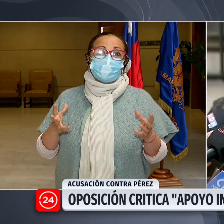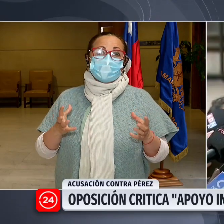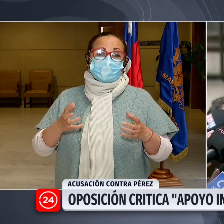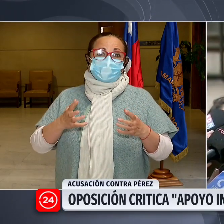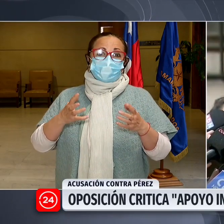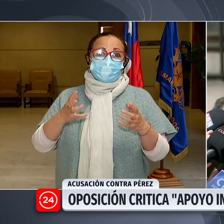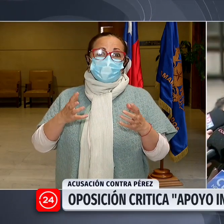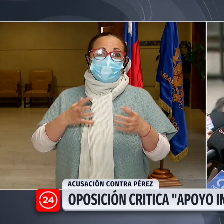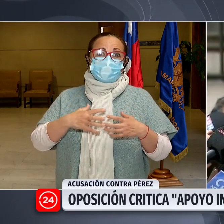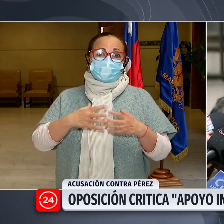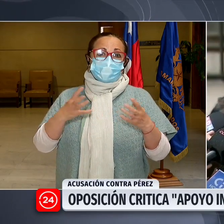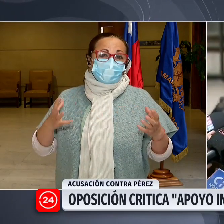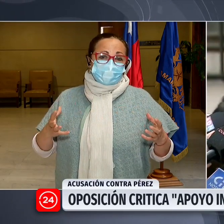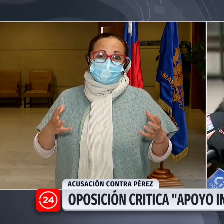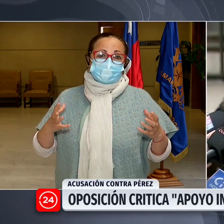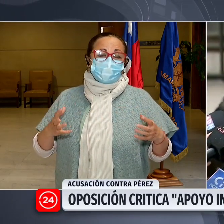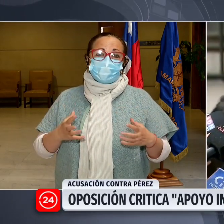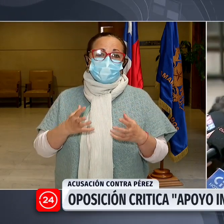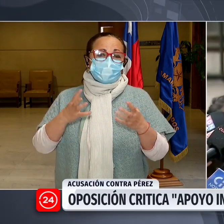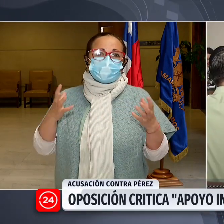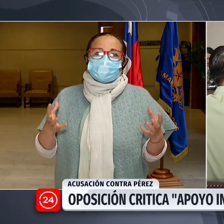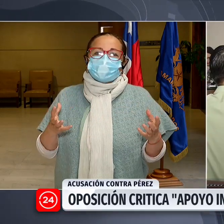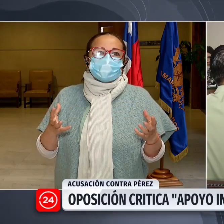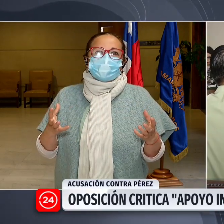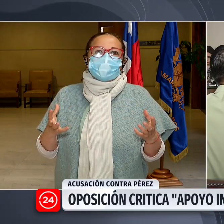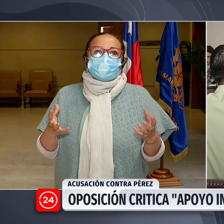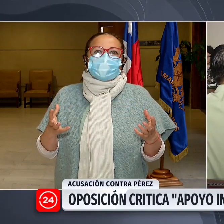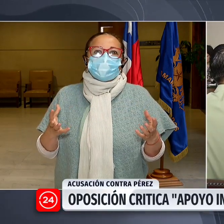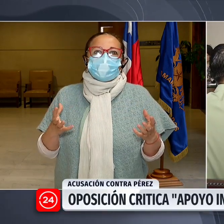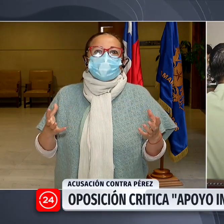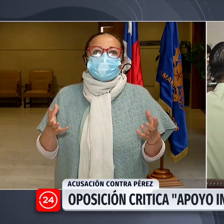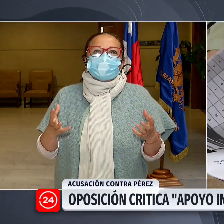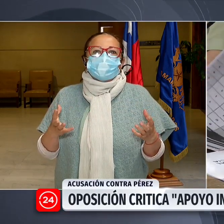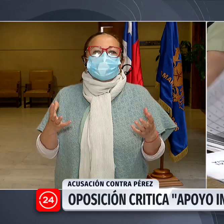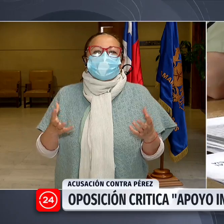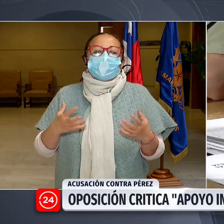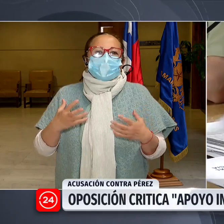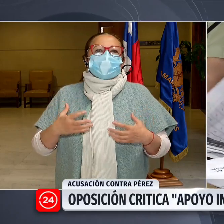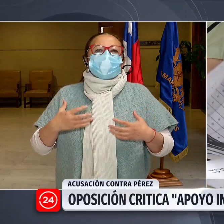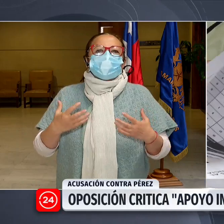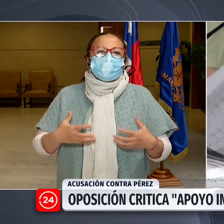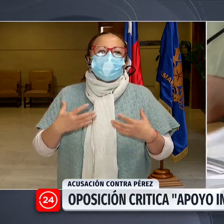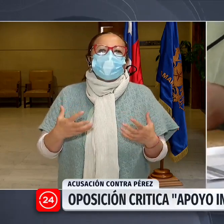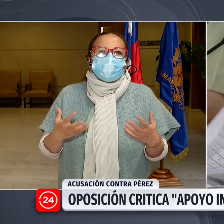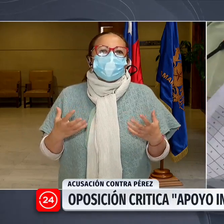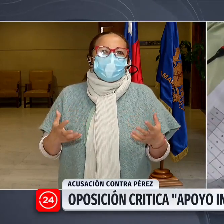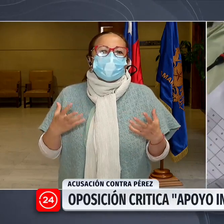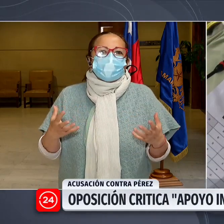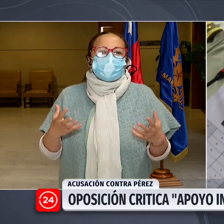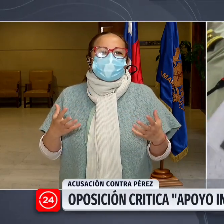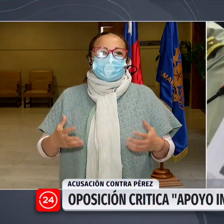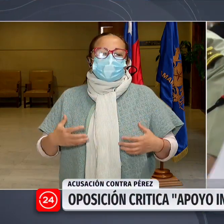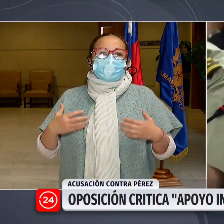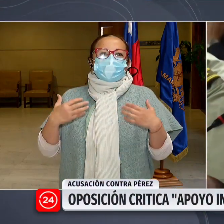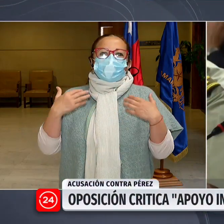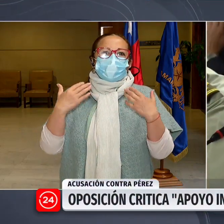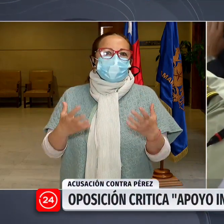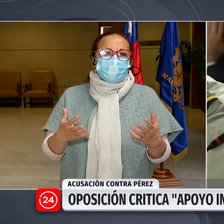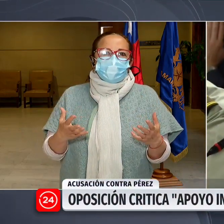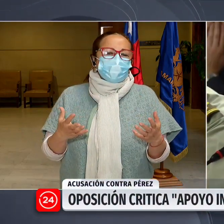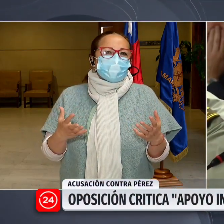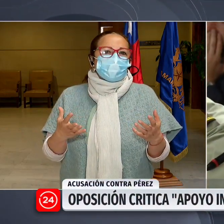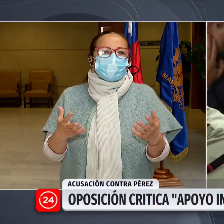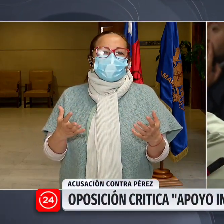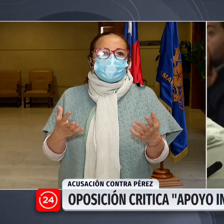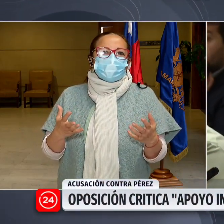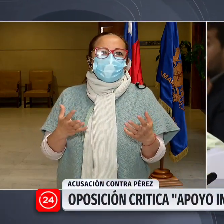¿no es cierto?, un sector de la institución que no se condice ni, o sea, que las Naciones Unidas hoy día digan, que la mayoría,